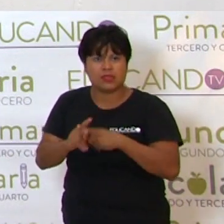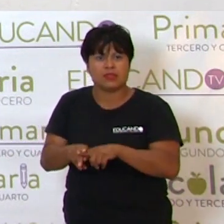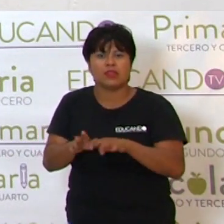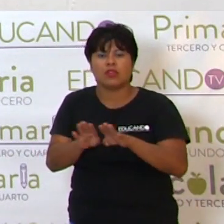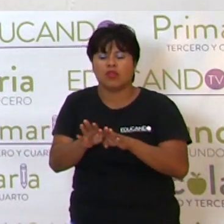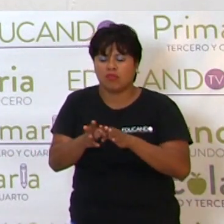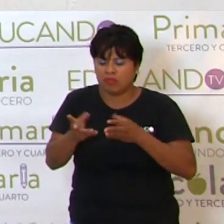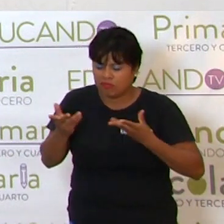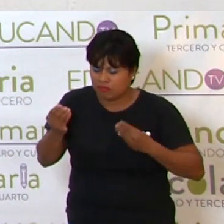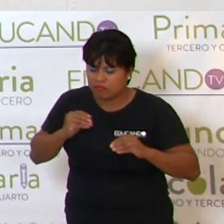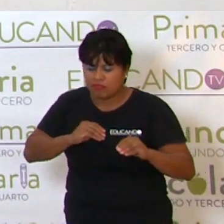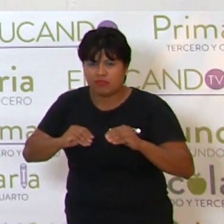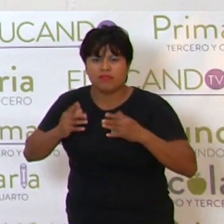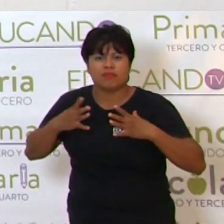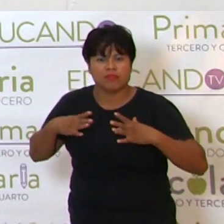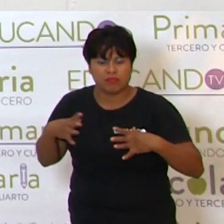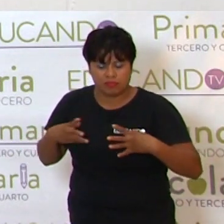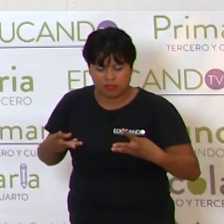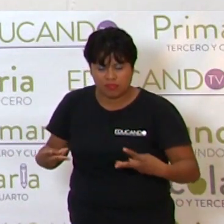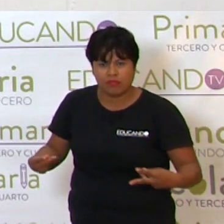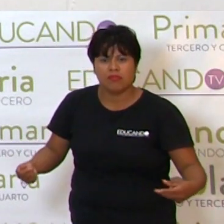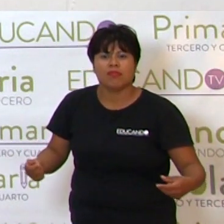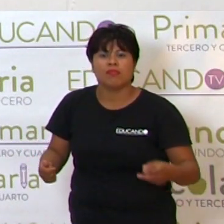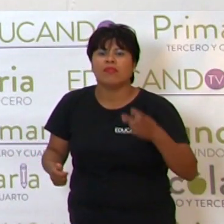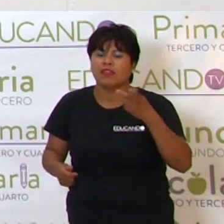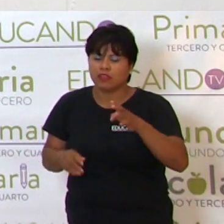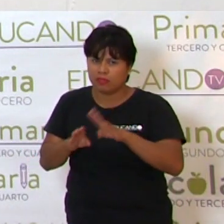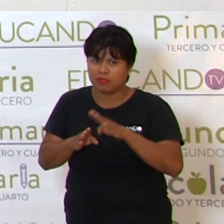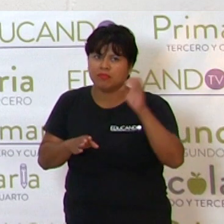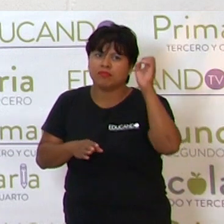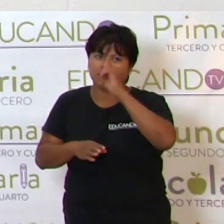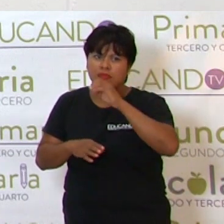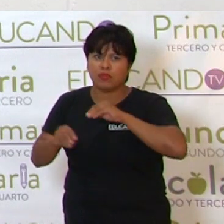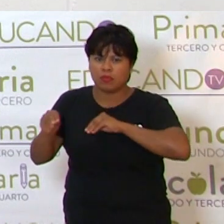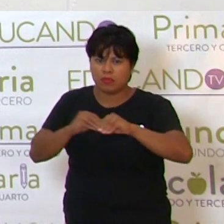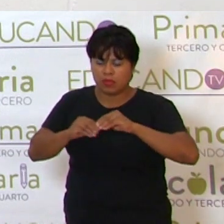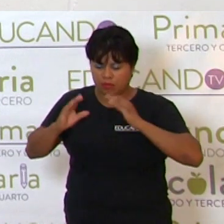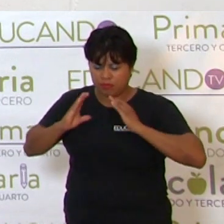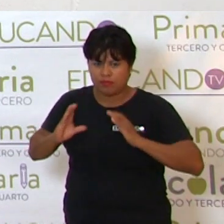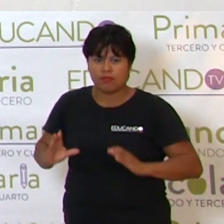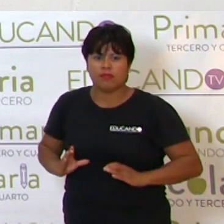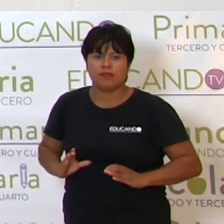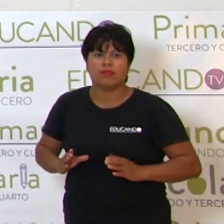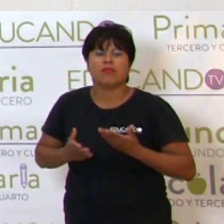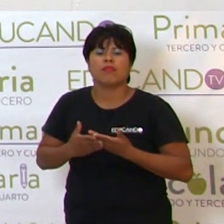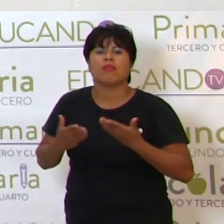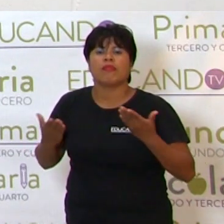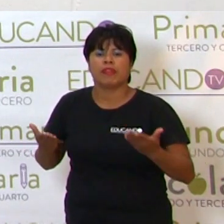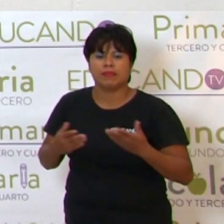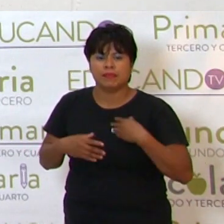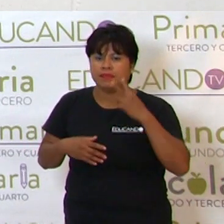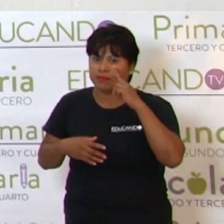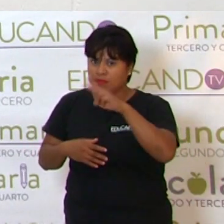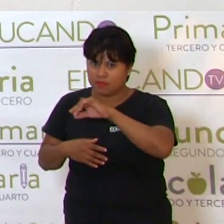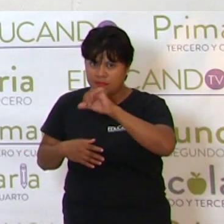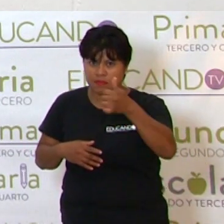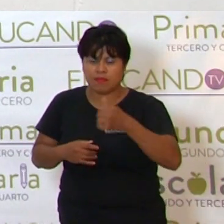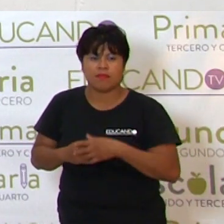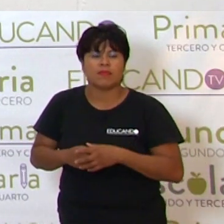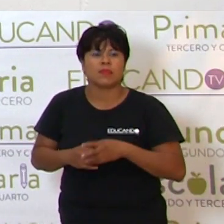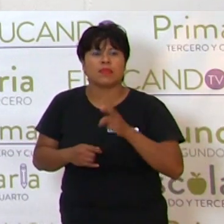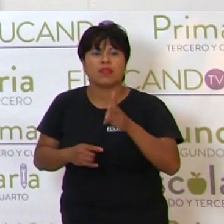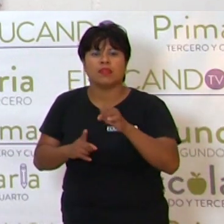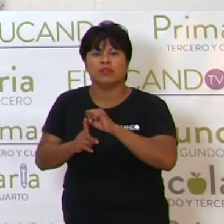soltarse. Muy bien, pues esa es un tip de movimiento corporal. Ahora, vamos a ver otro, que son